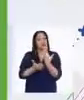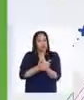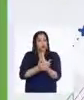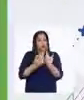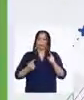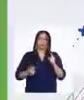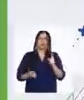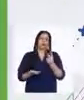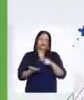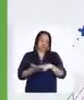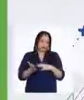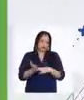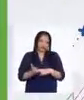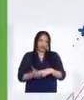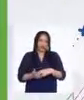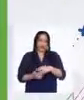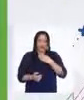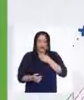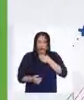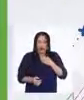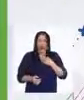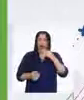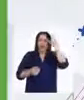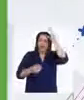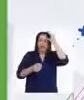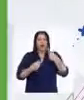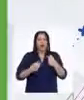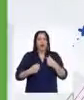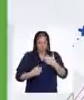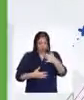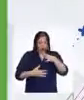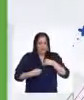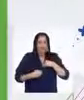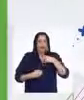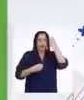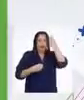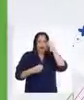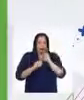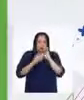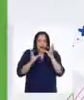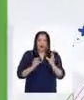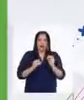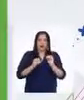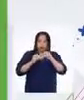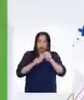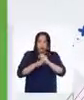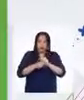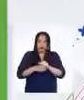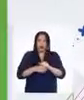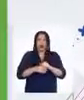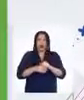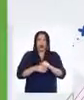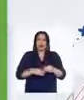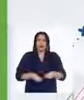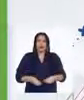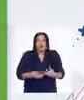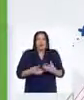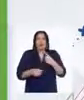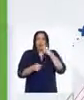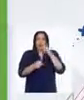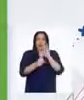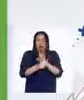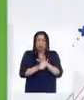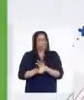no necesariamente te apropias de ello. No llegas al establecimiento del compromiso